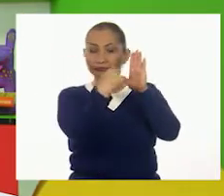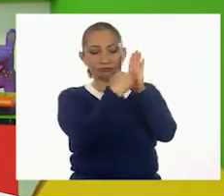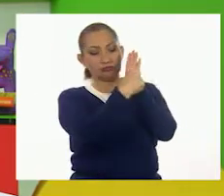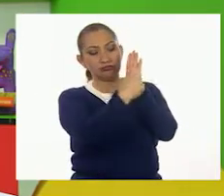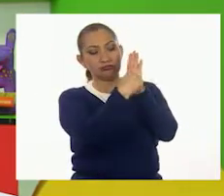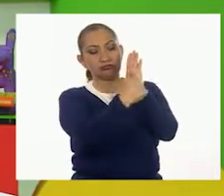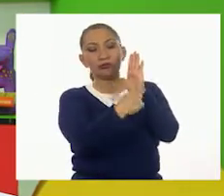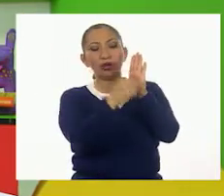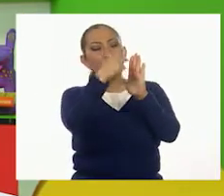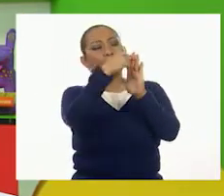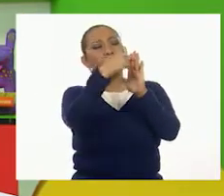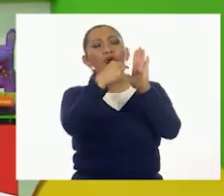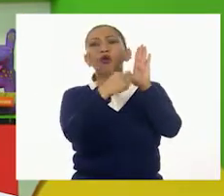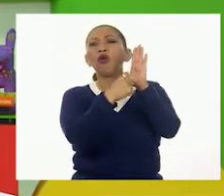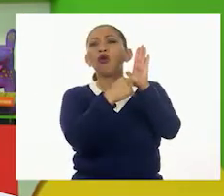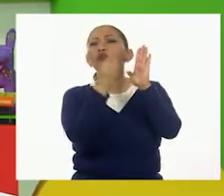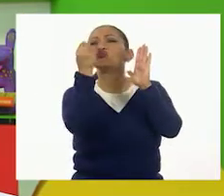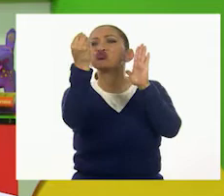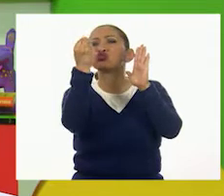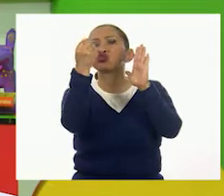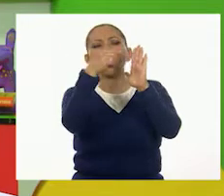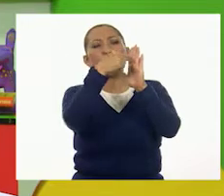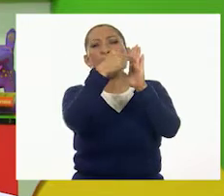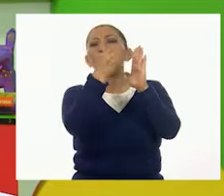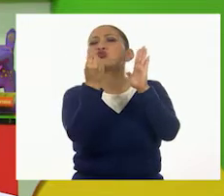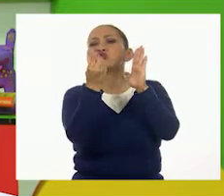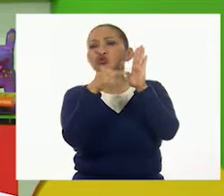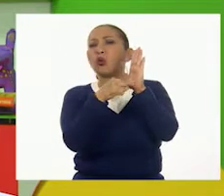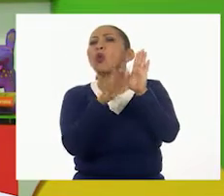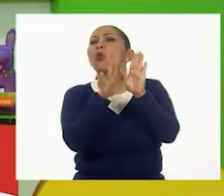¿en qué parte de la ficha hay muchos puntos?